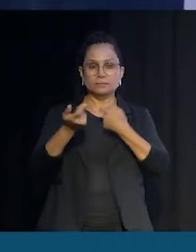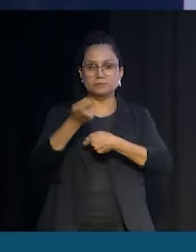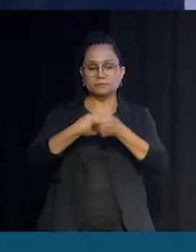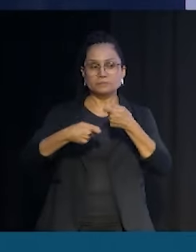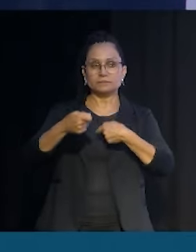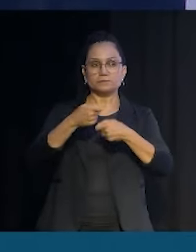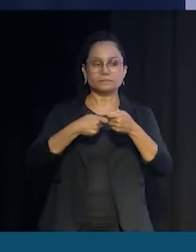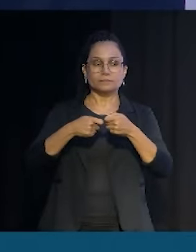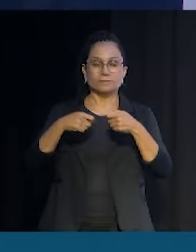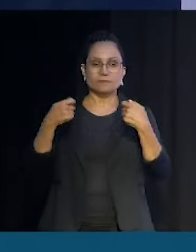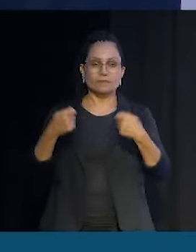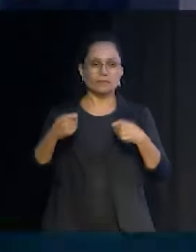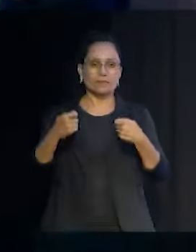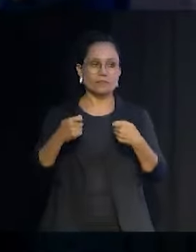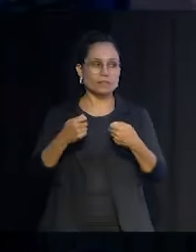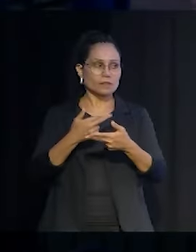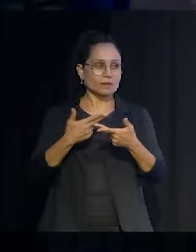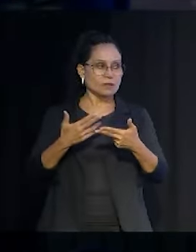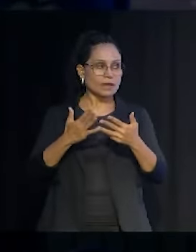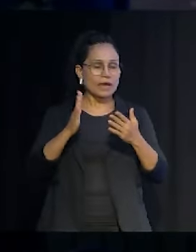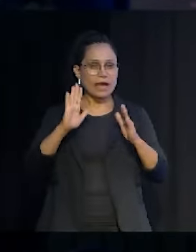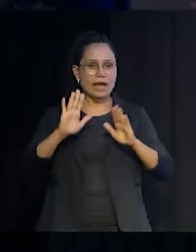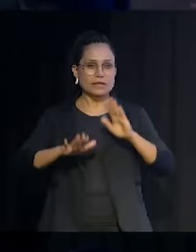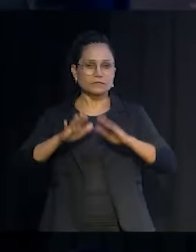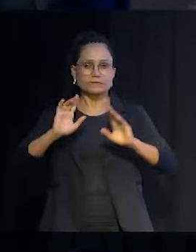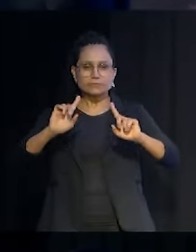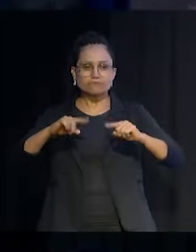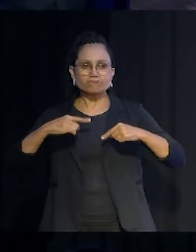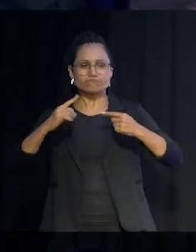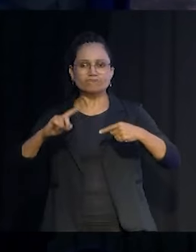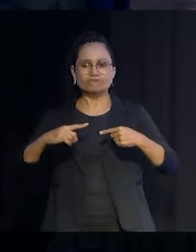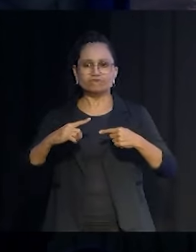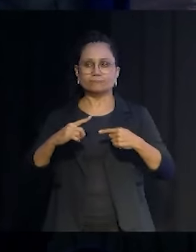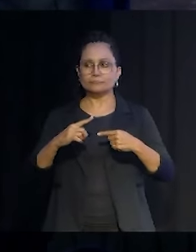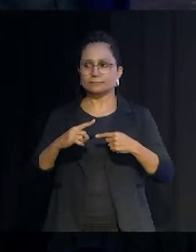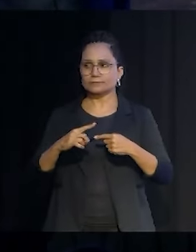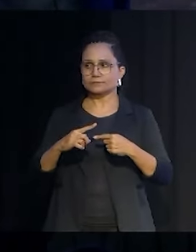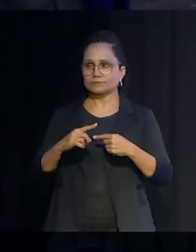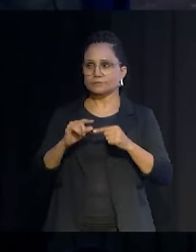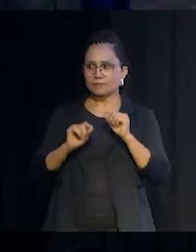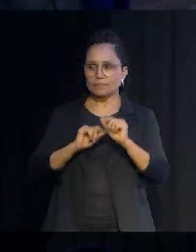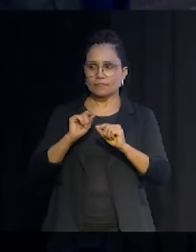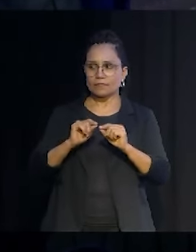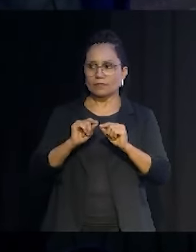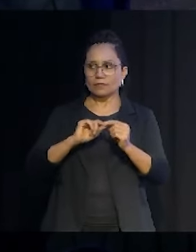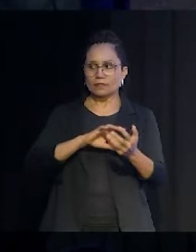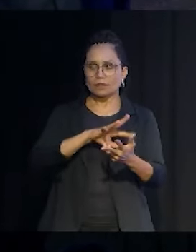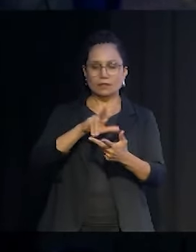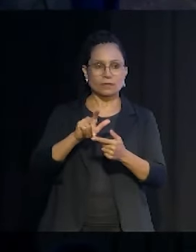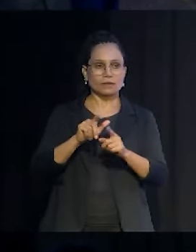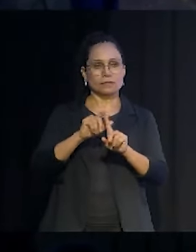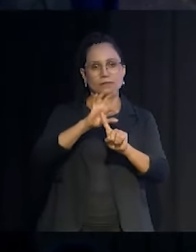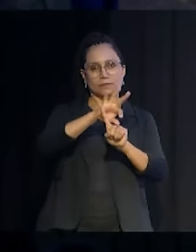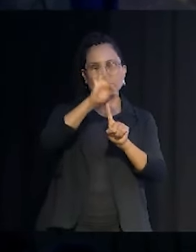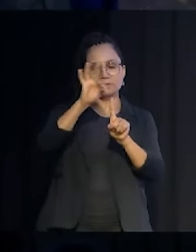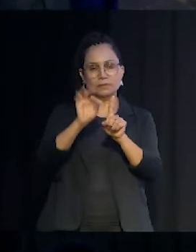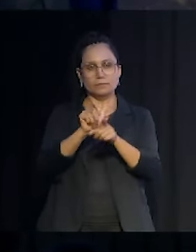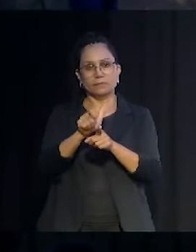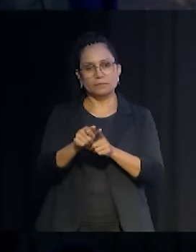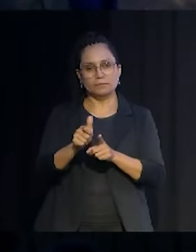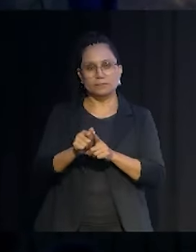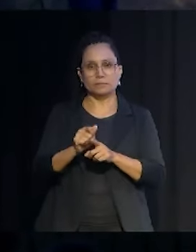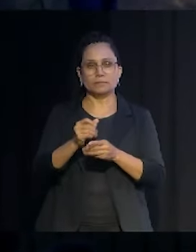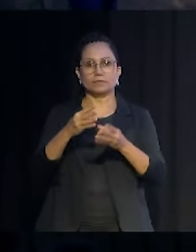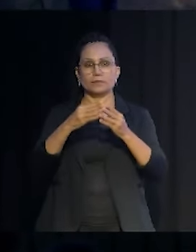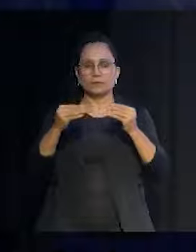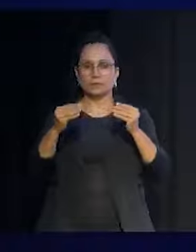para que las cosas avancen. Y lo que me incomoda es que no somos el mayor productor mundial en soja, en maíz,